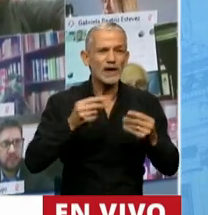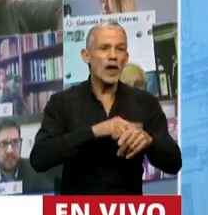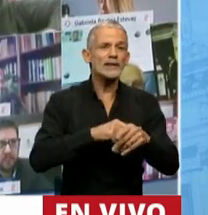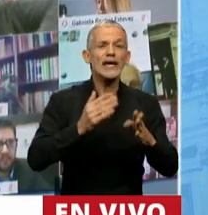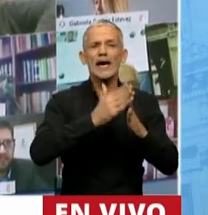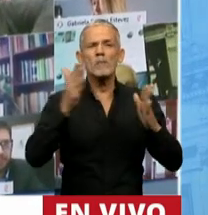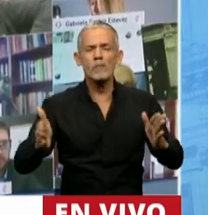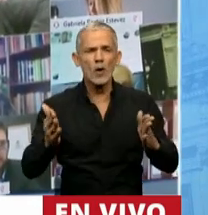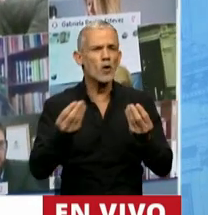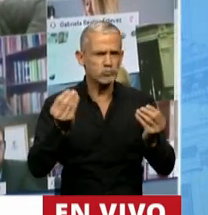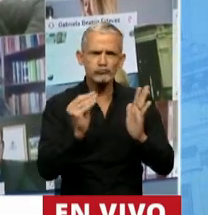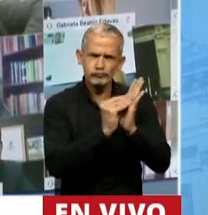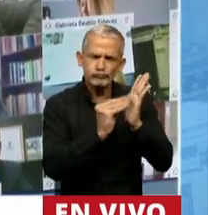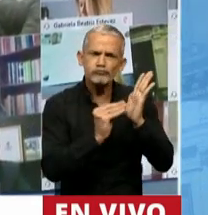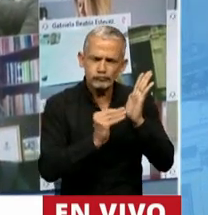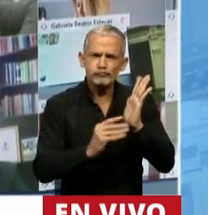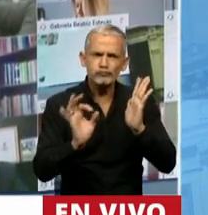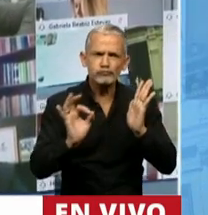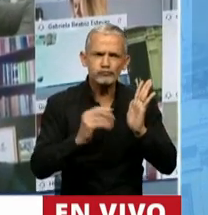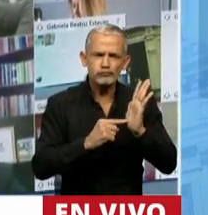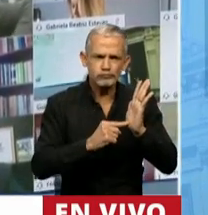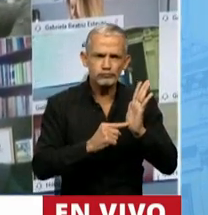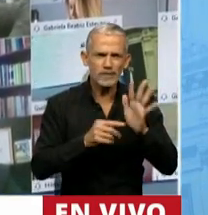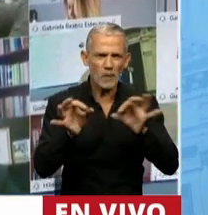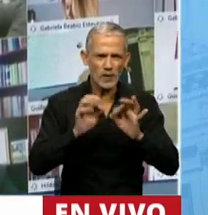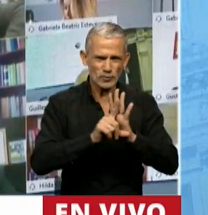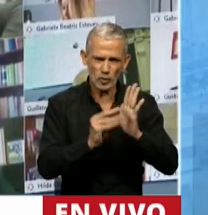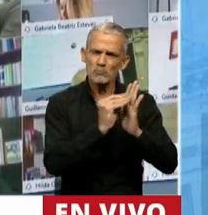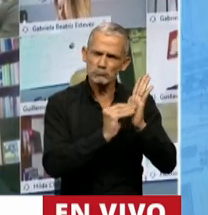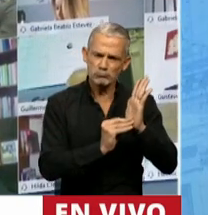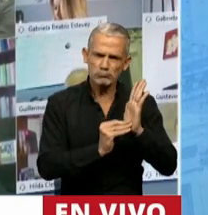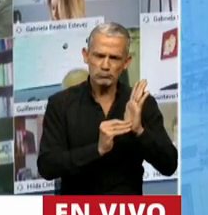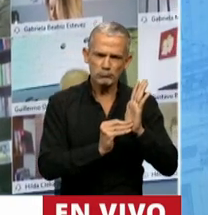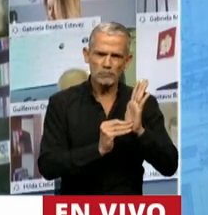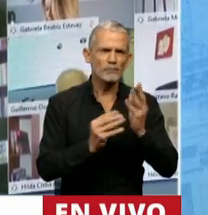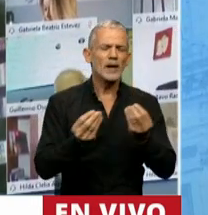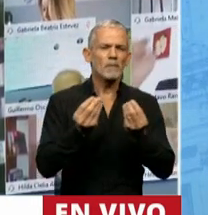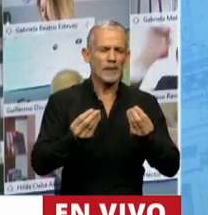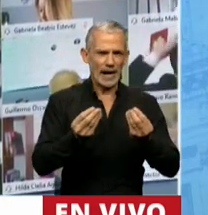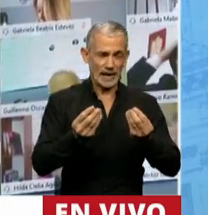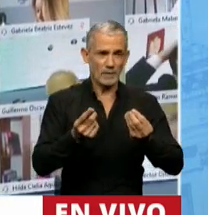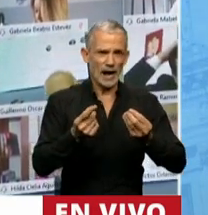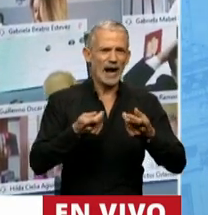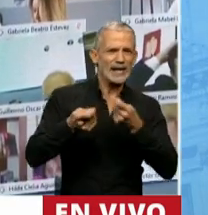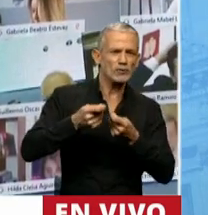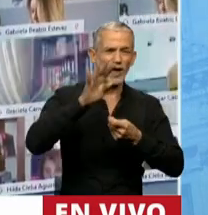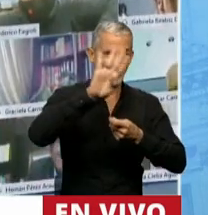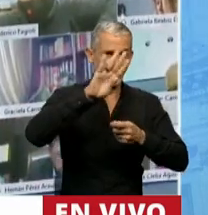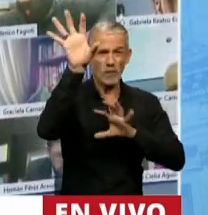que están perfectamente determinados en el proyecto, para la